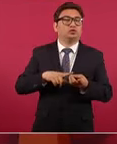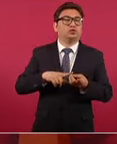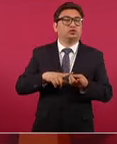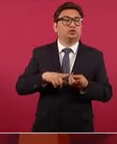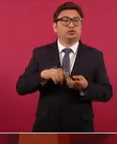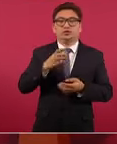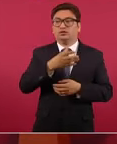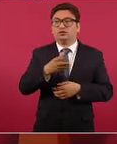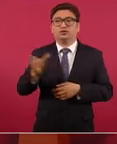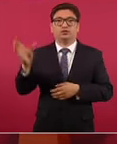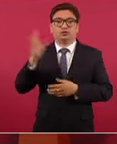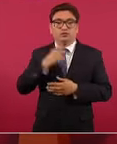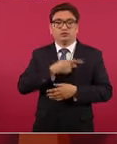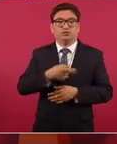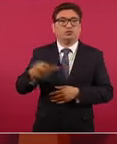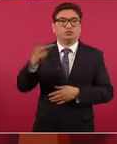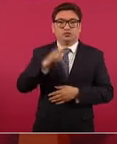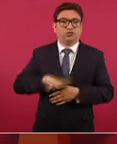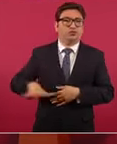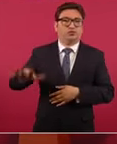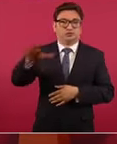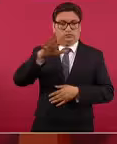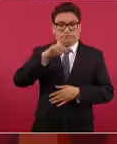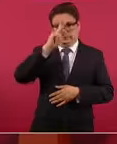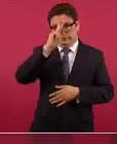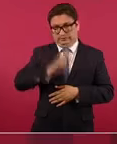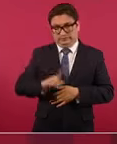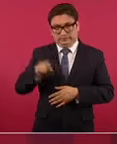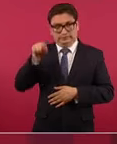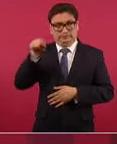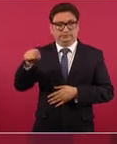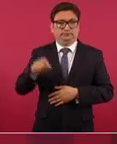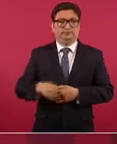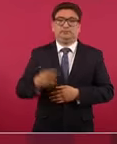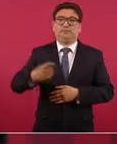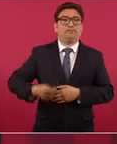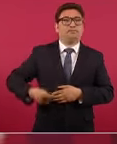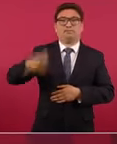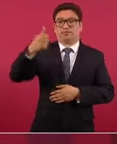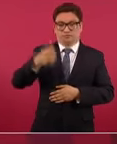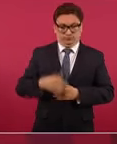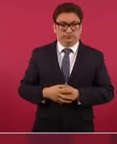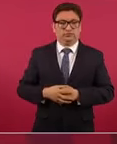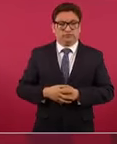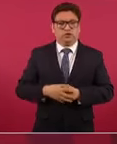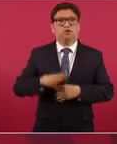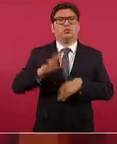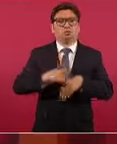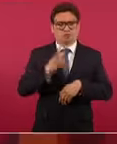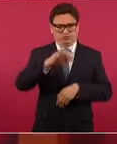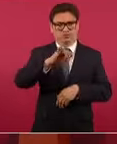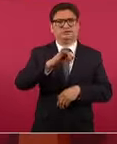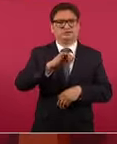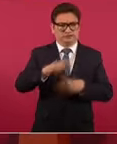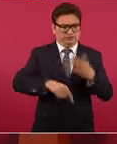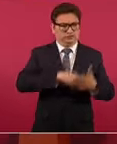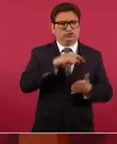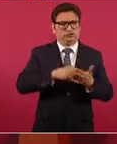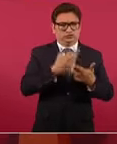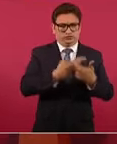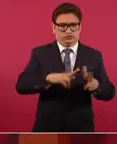pobre o de las más pobres porque si se puede tener un centro de rehabilitación